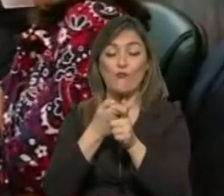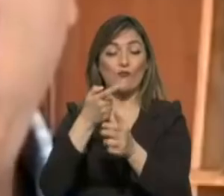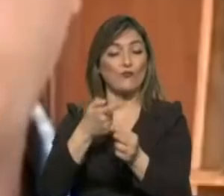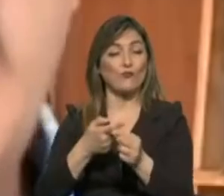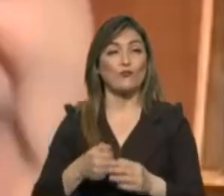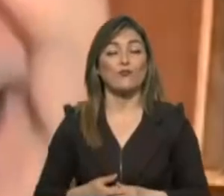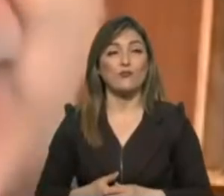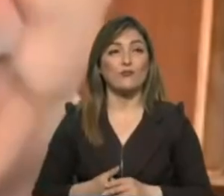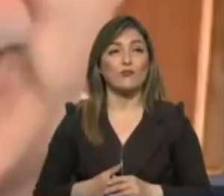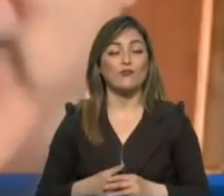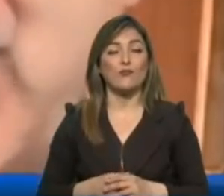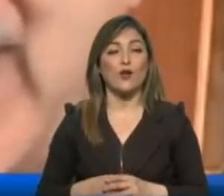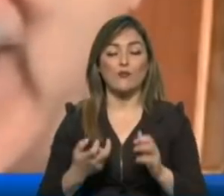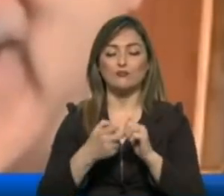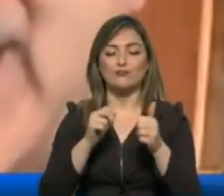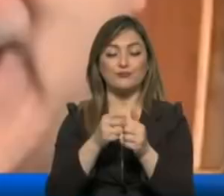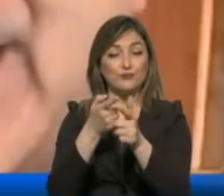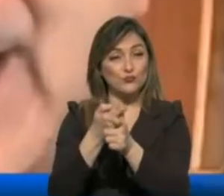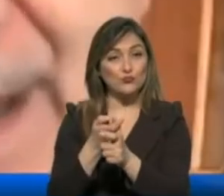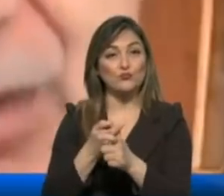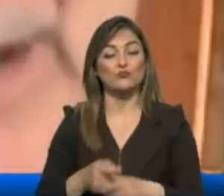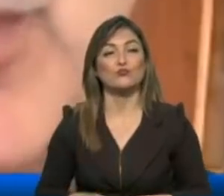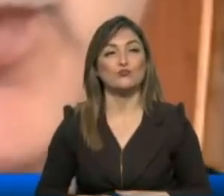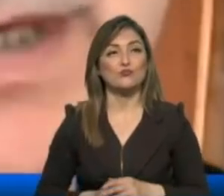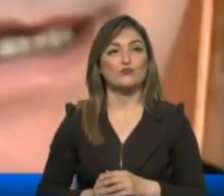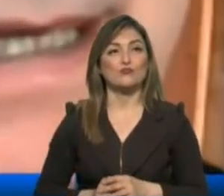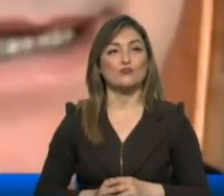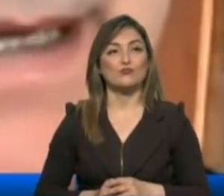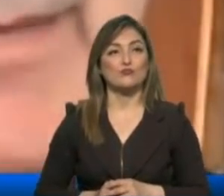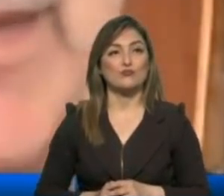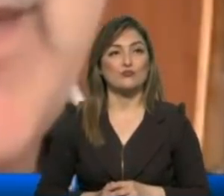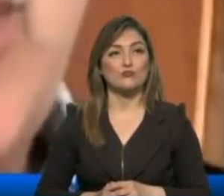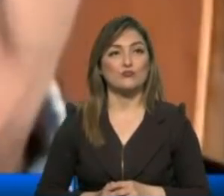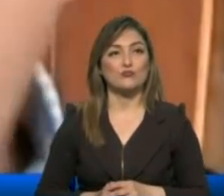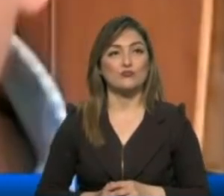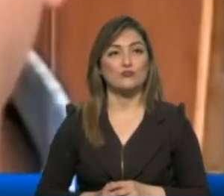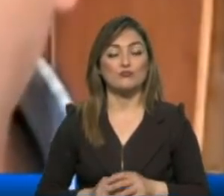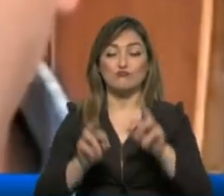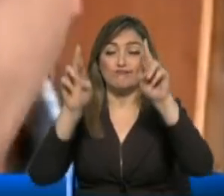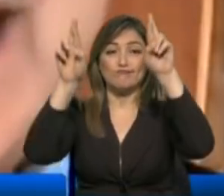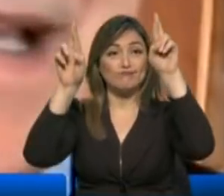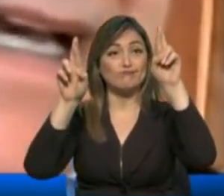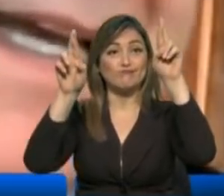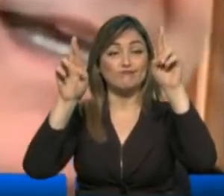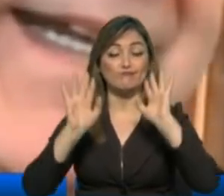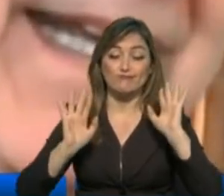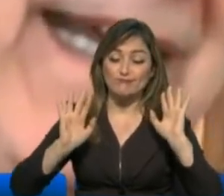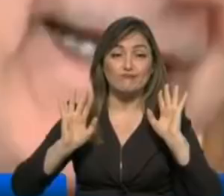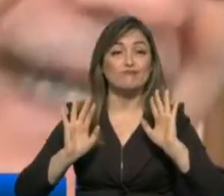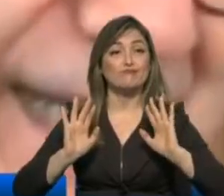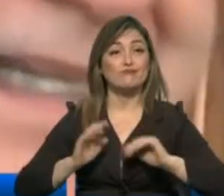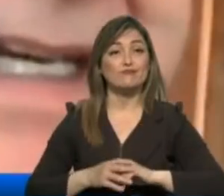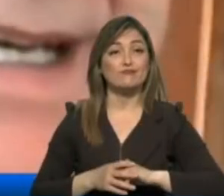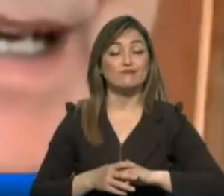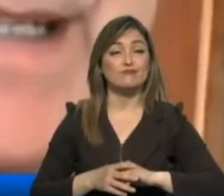Quito. Para poder encarar los problemas urgentes. Y digo esto porque ojalá que la medida ni